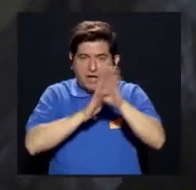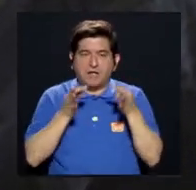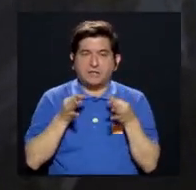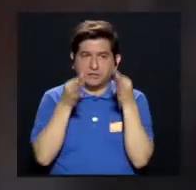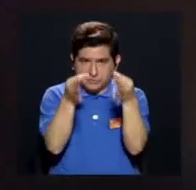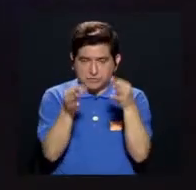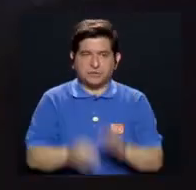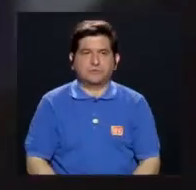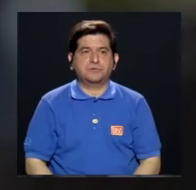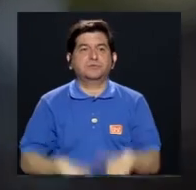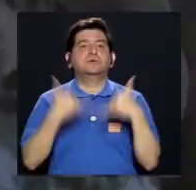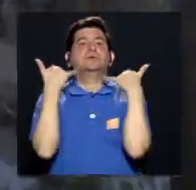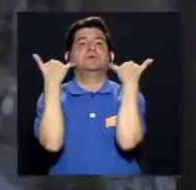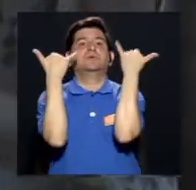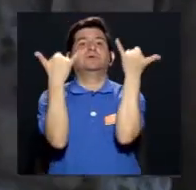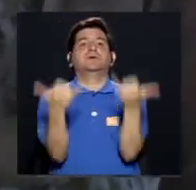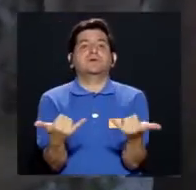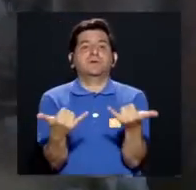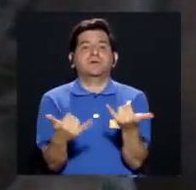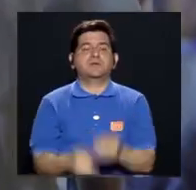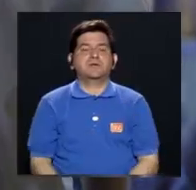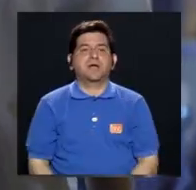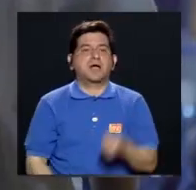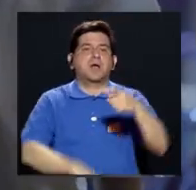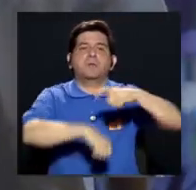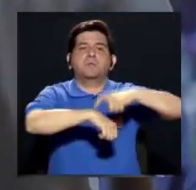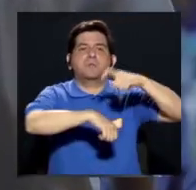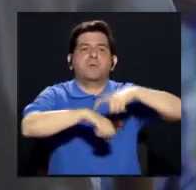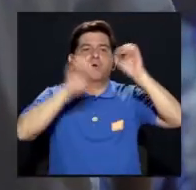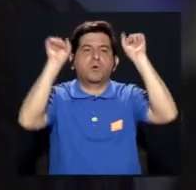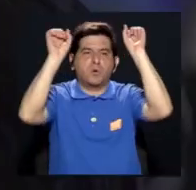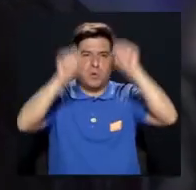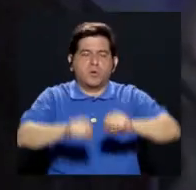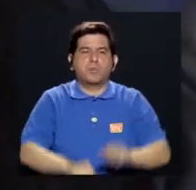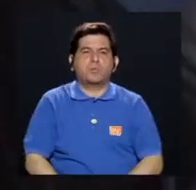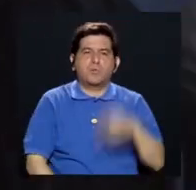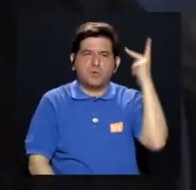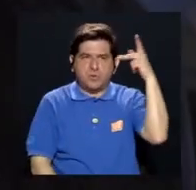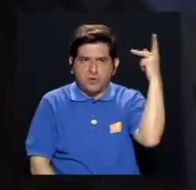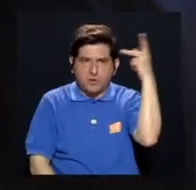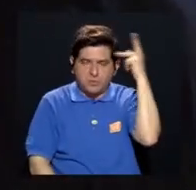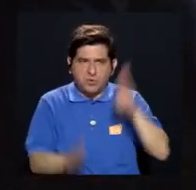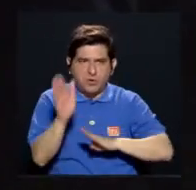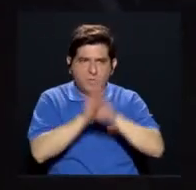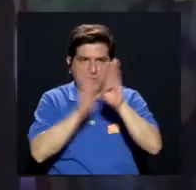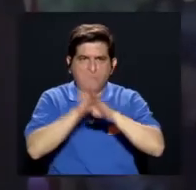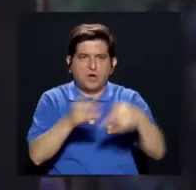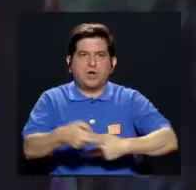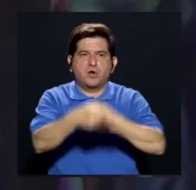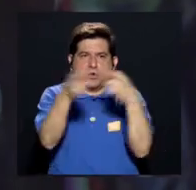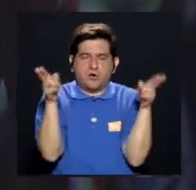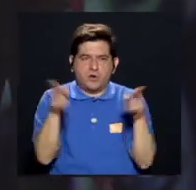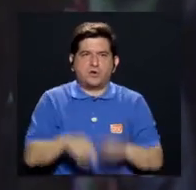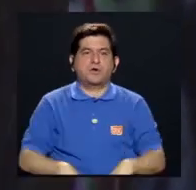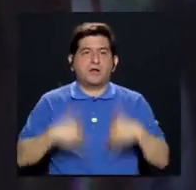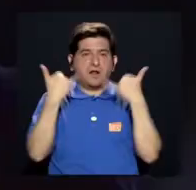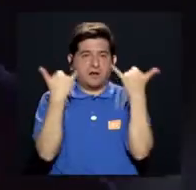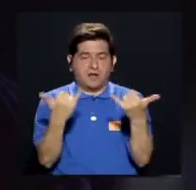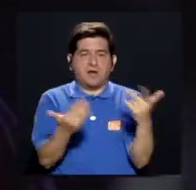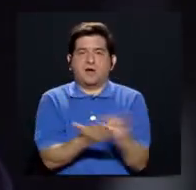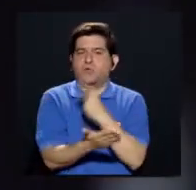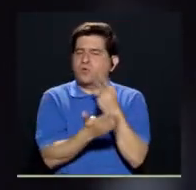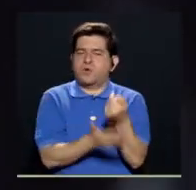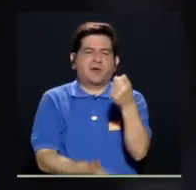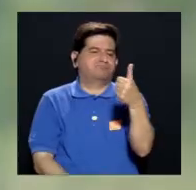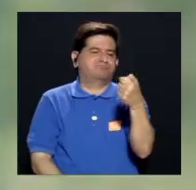turístico y una vez esperamos que a muy corto plazo puedan generar políticas de desarrollo regional que en este momento en la provincia